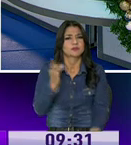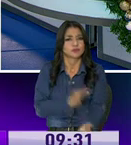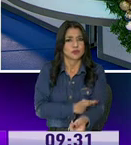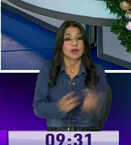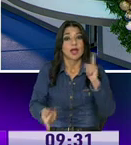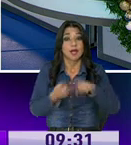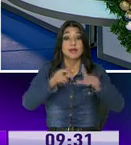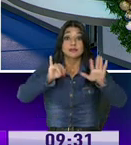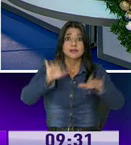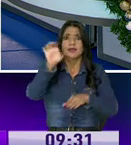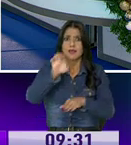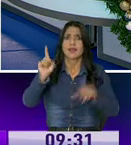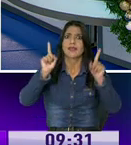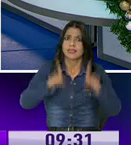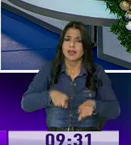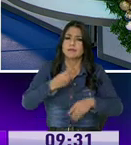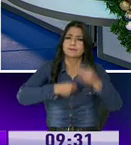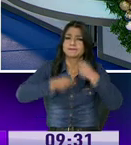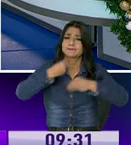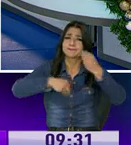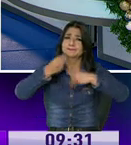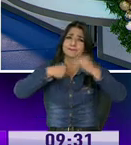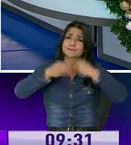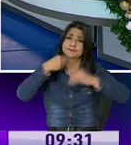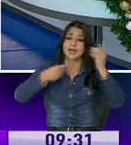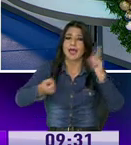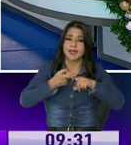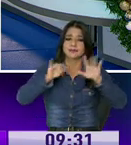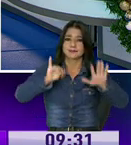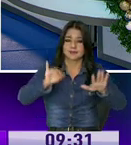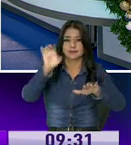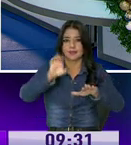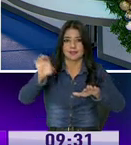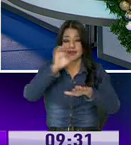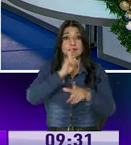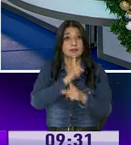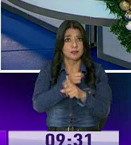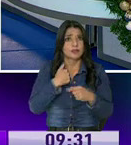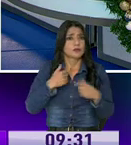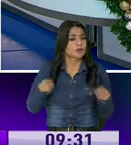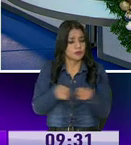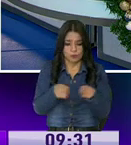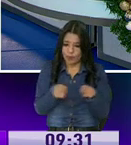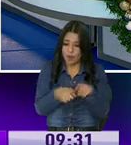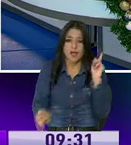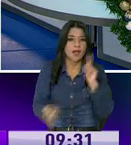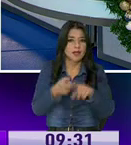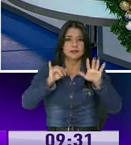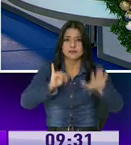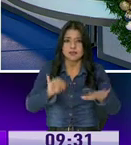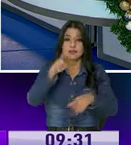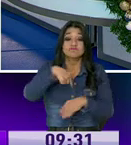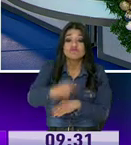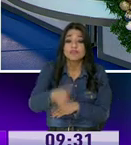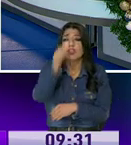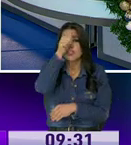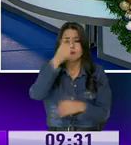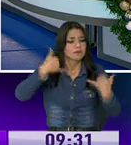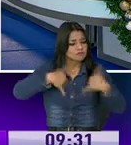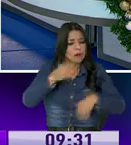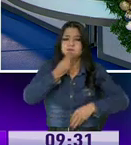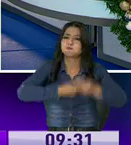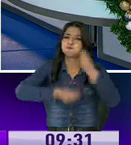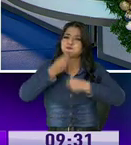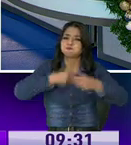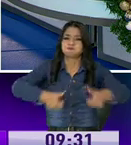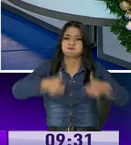hasta el 6 de enero tenemos que comer harto. Yo estoy de acuerdo. Yo estoy totalmente de acuerdo. De aquí hasta el domingo yo seguiré